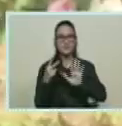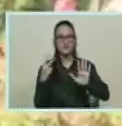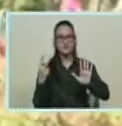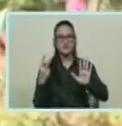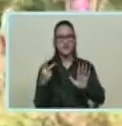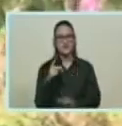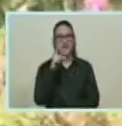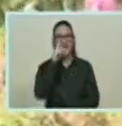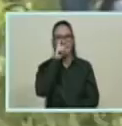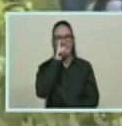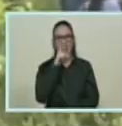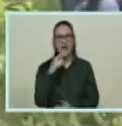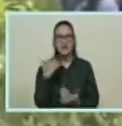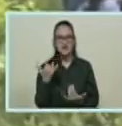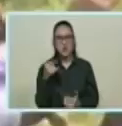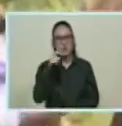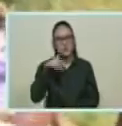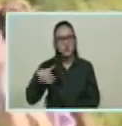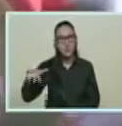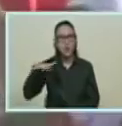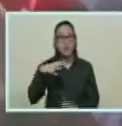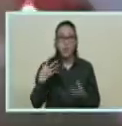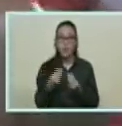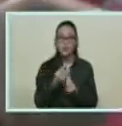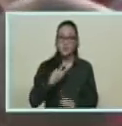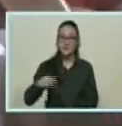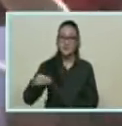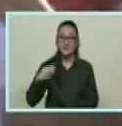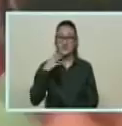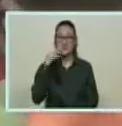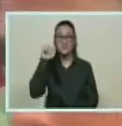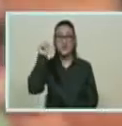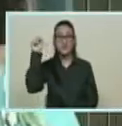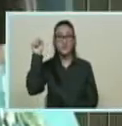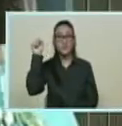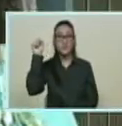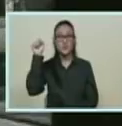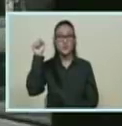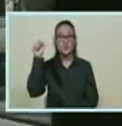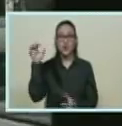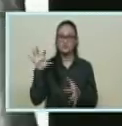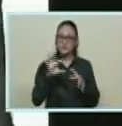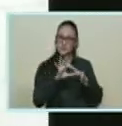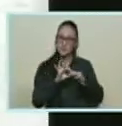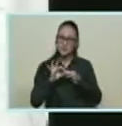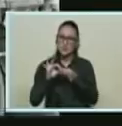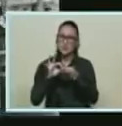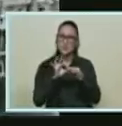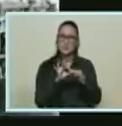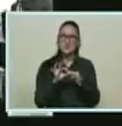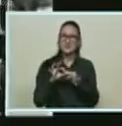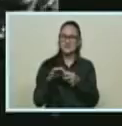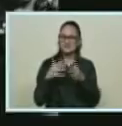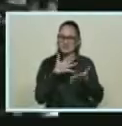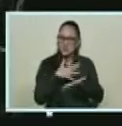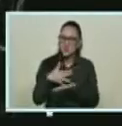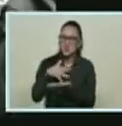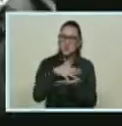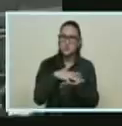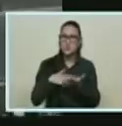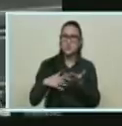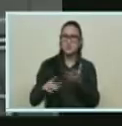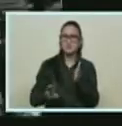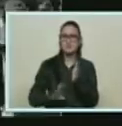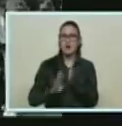2017, un año donde el heroico pueblo junto a su presidente Nicolás Maduro enfrentaron en unión la arremetida económica que cada vez se